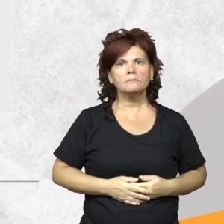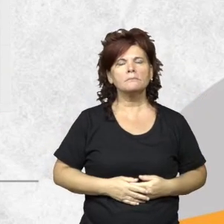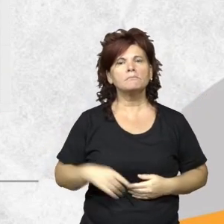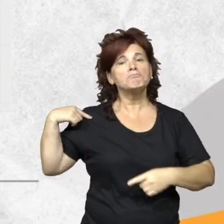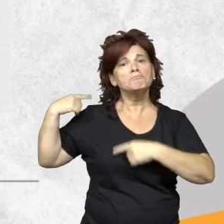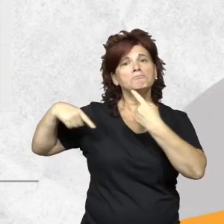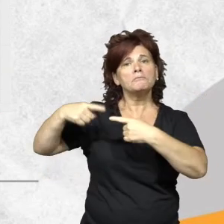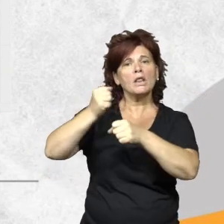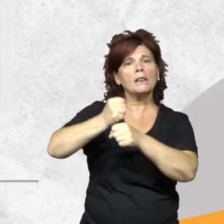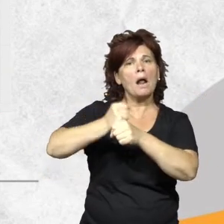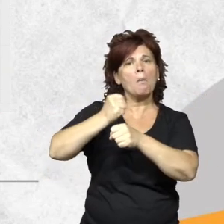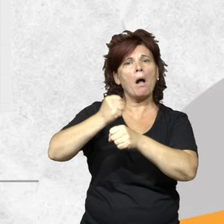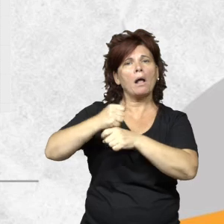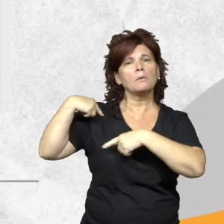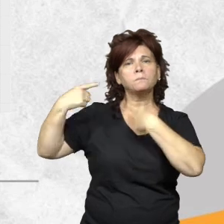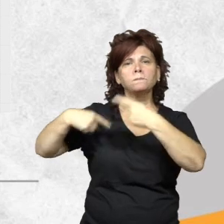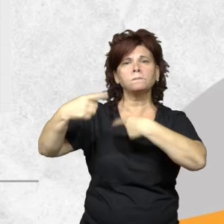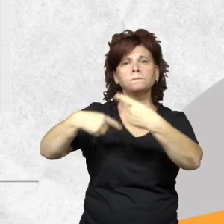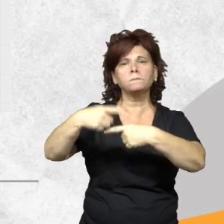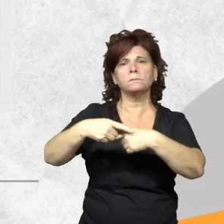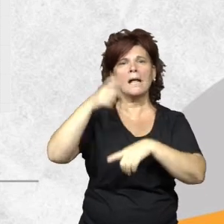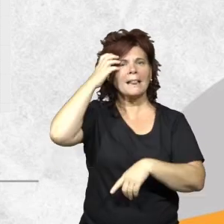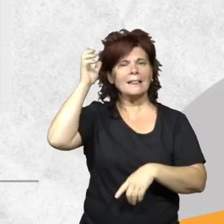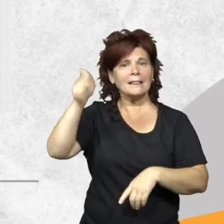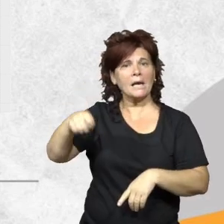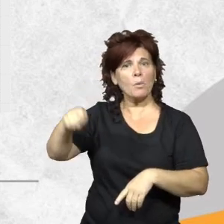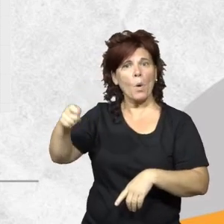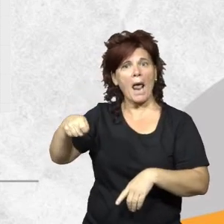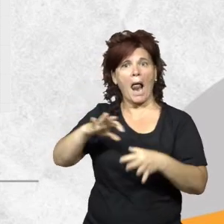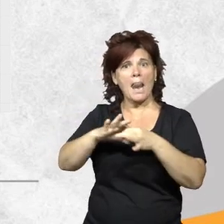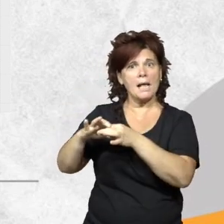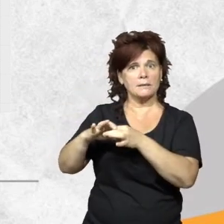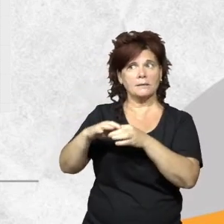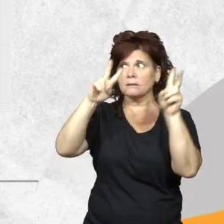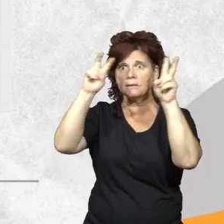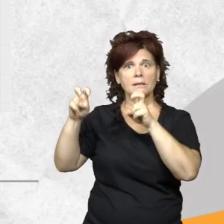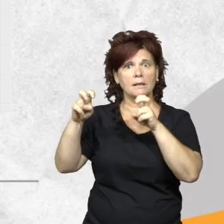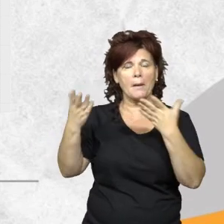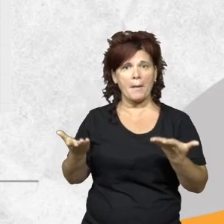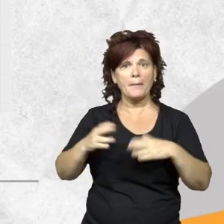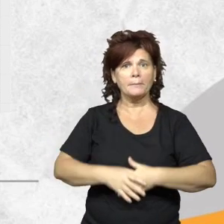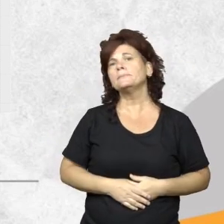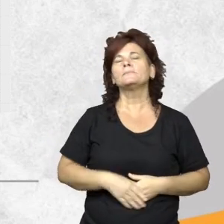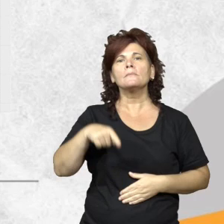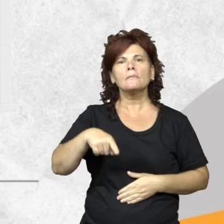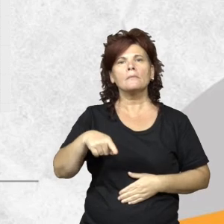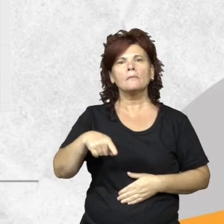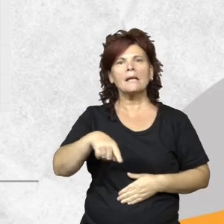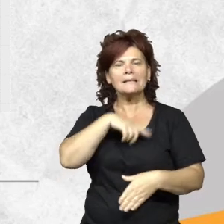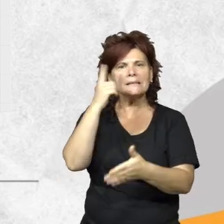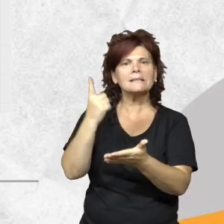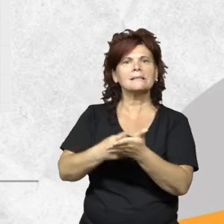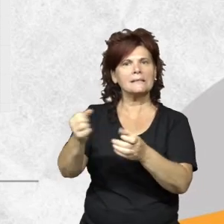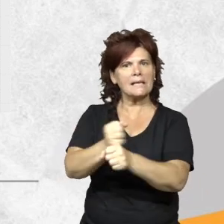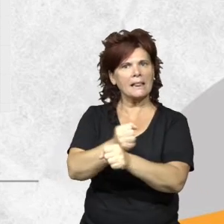trabajando los tribunales estas materias a nivel comparado? No vayamos muy largo, vean esta sentencia, no sé si muchos de ustedes